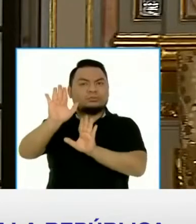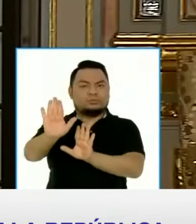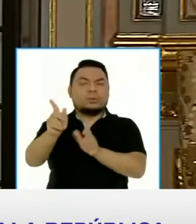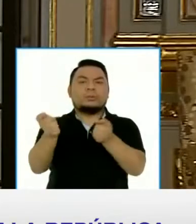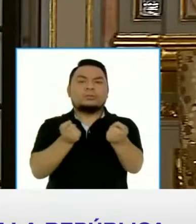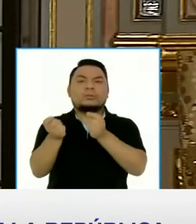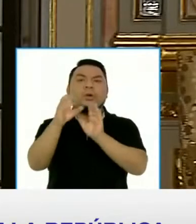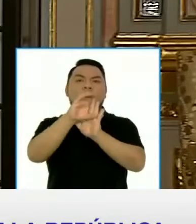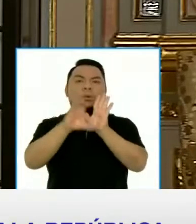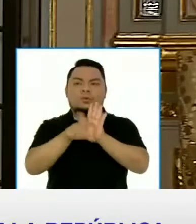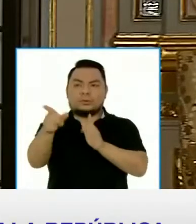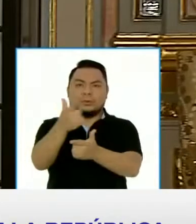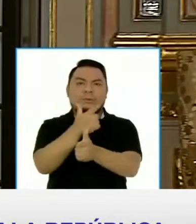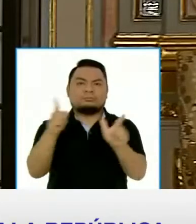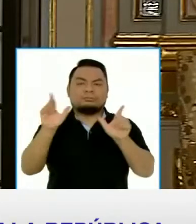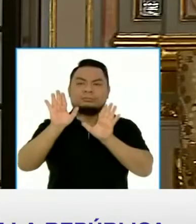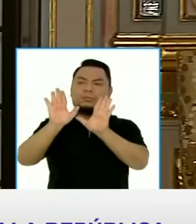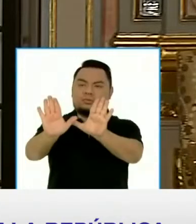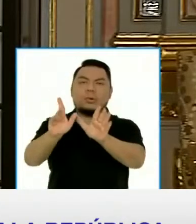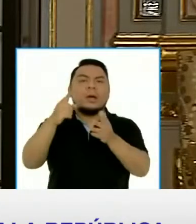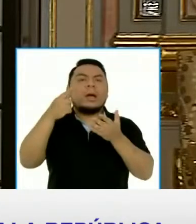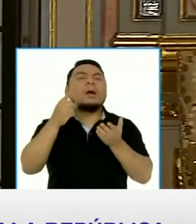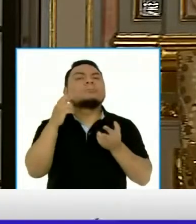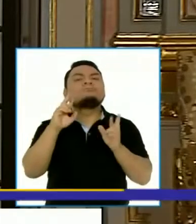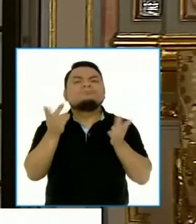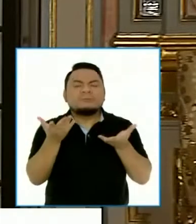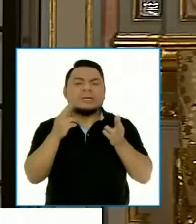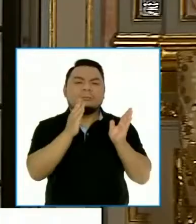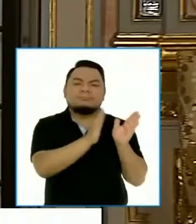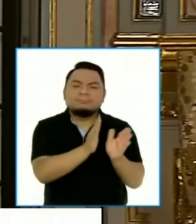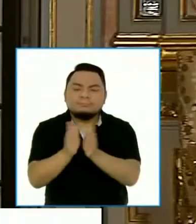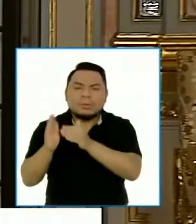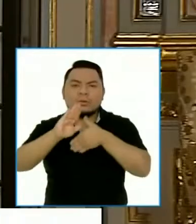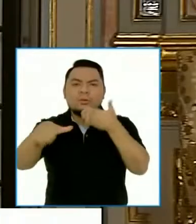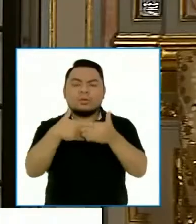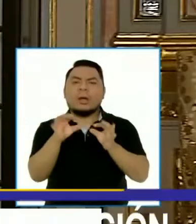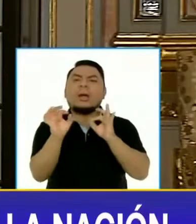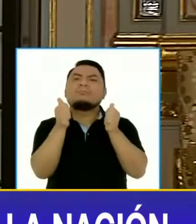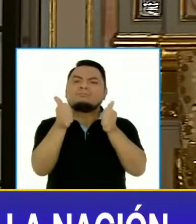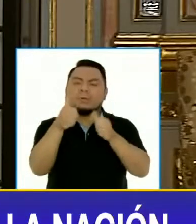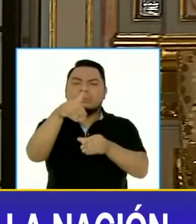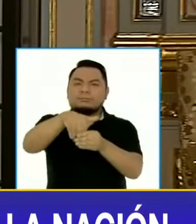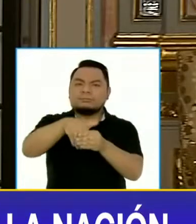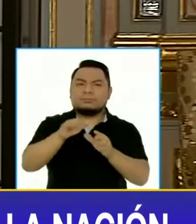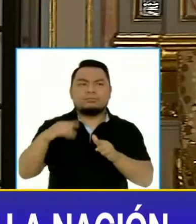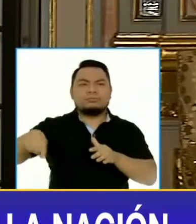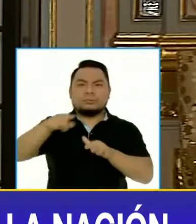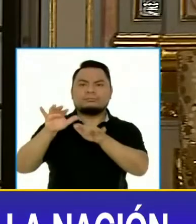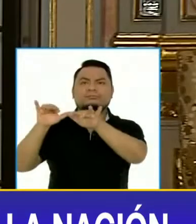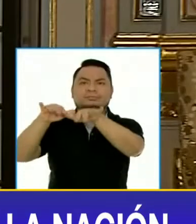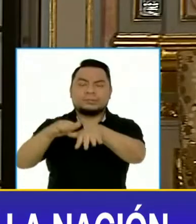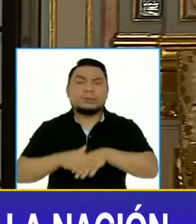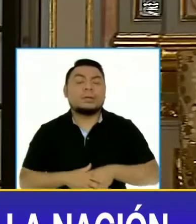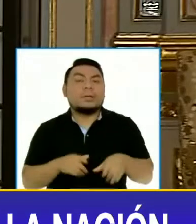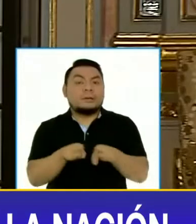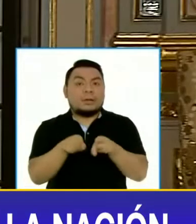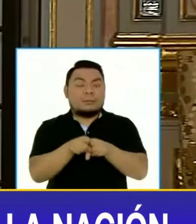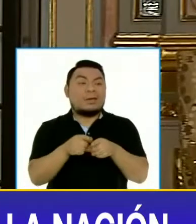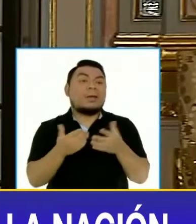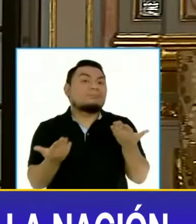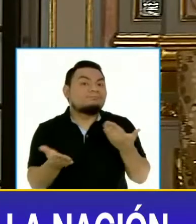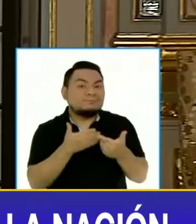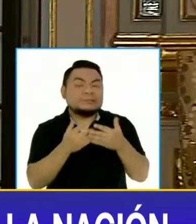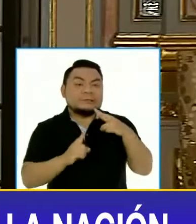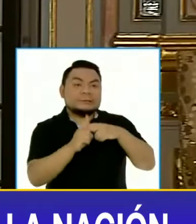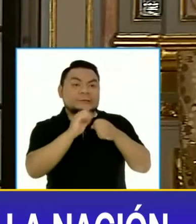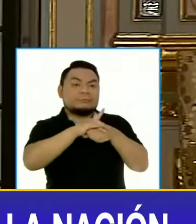autonomía constitucional, organicen los comicios en las mejores condiciones posibles, aún en medio de la pandemia